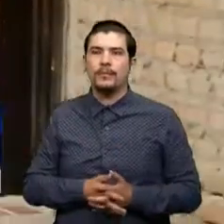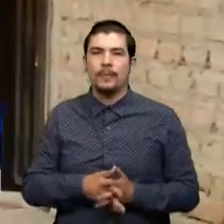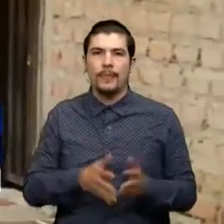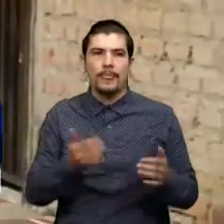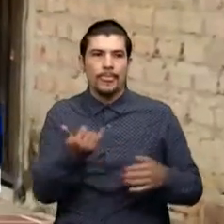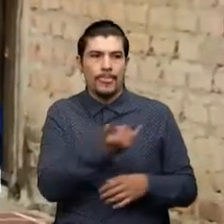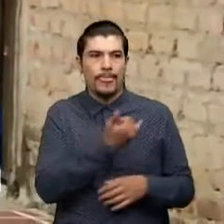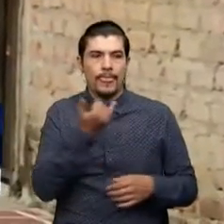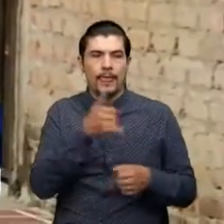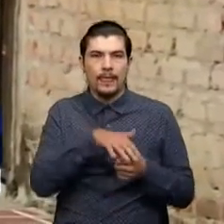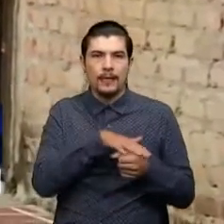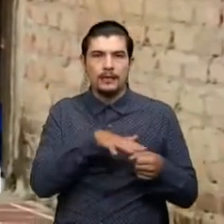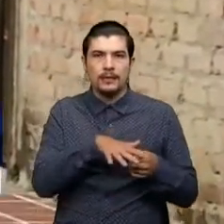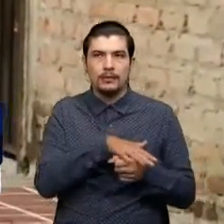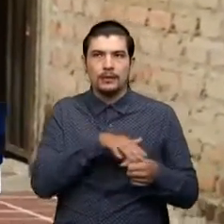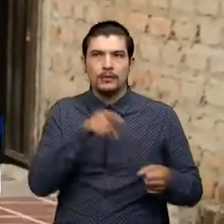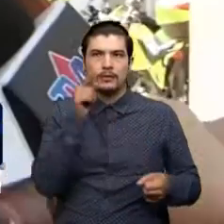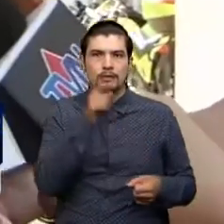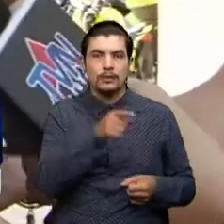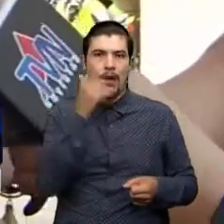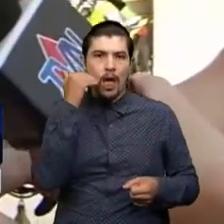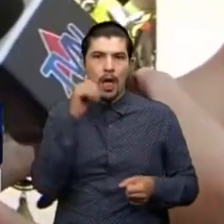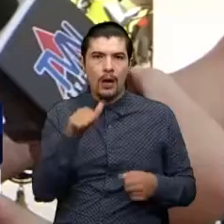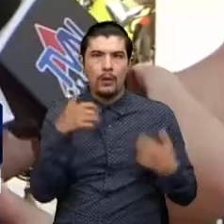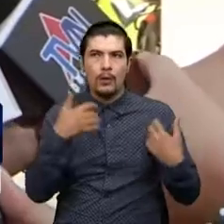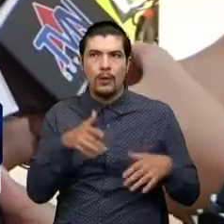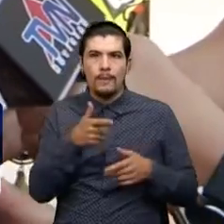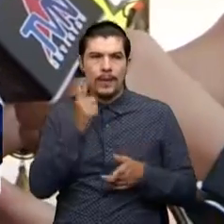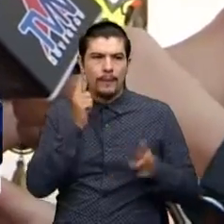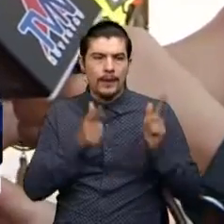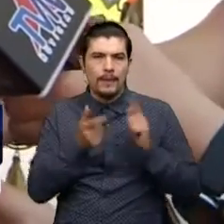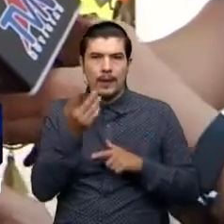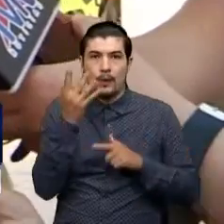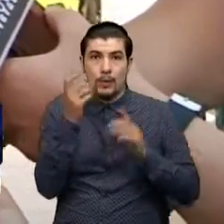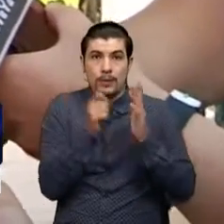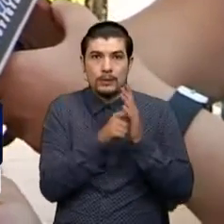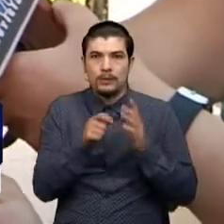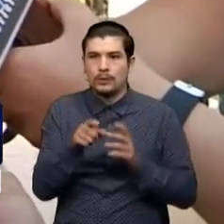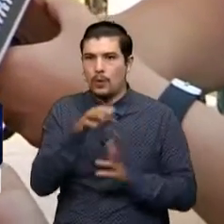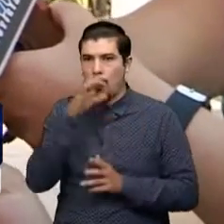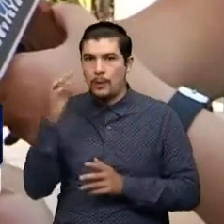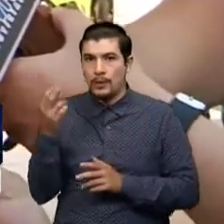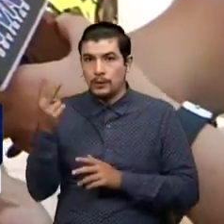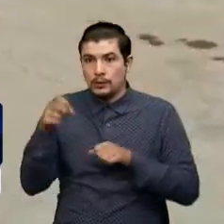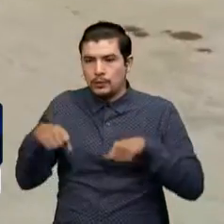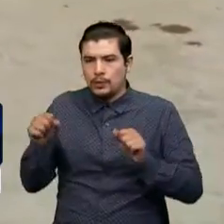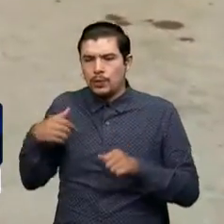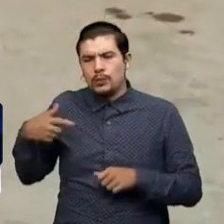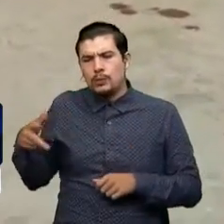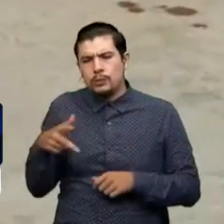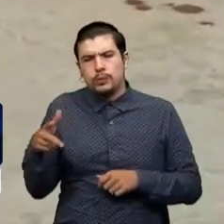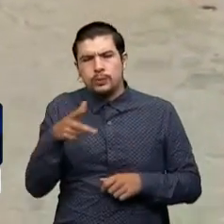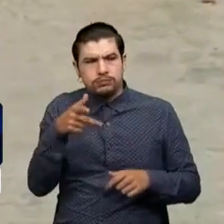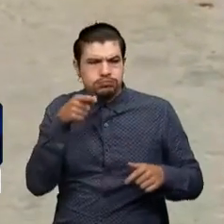un hecho en el cual una señorita resulta lesionada por arma de fuego. Unos sujetos llegan buscando a una